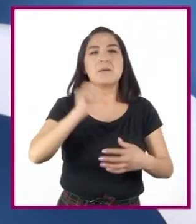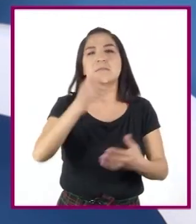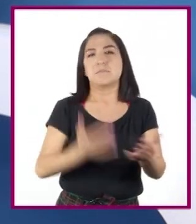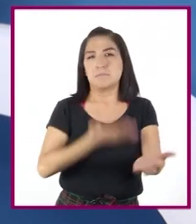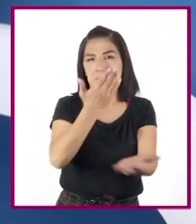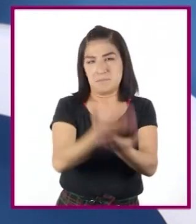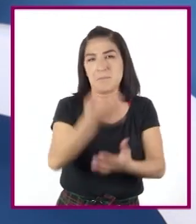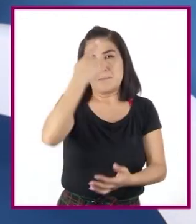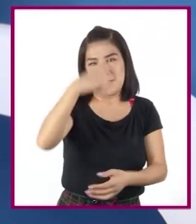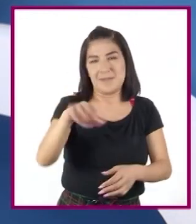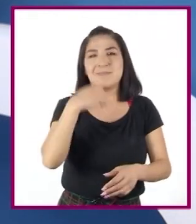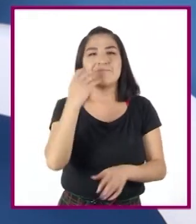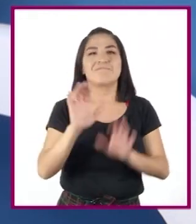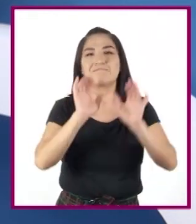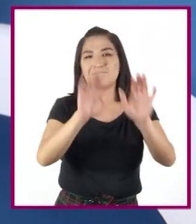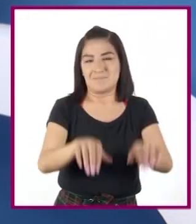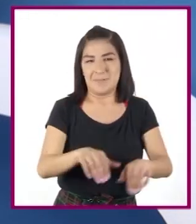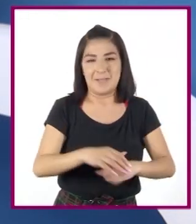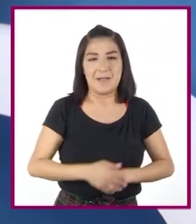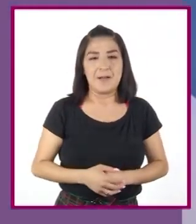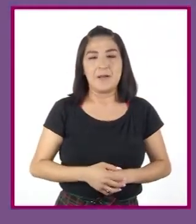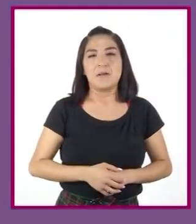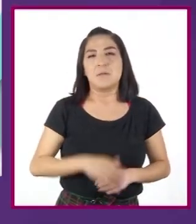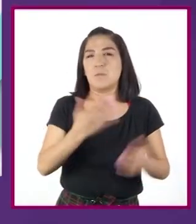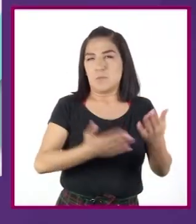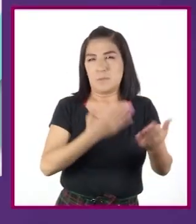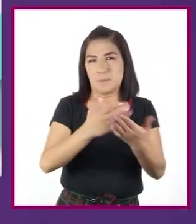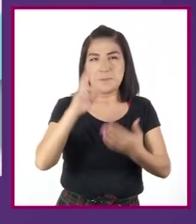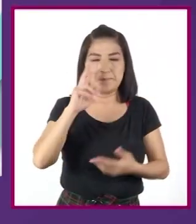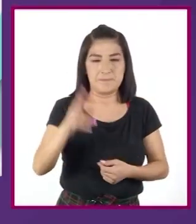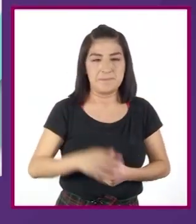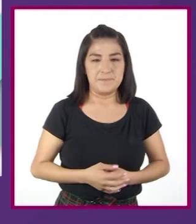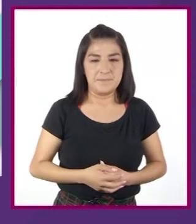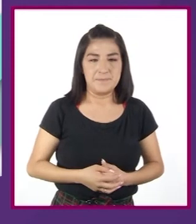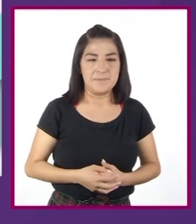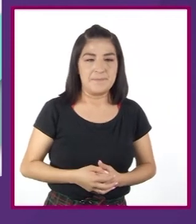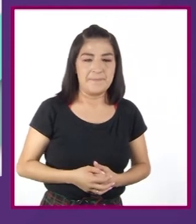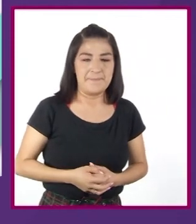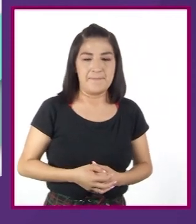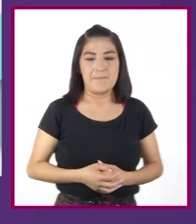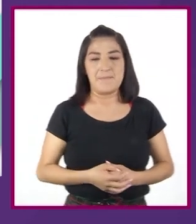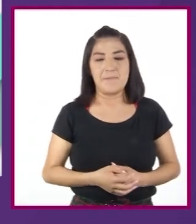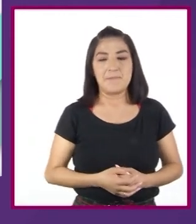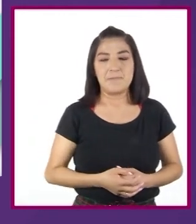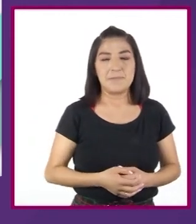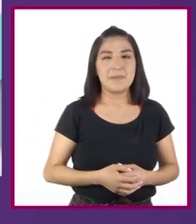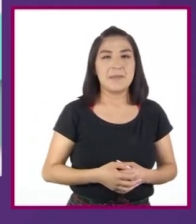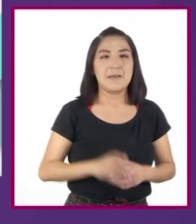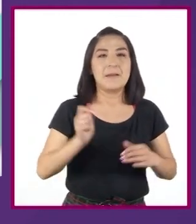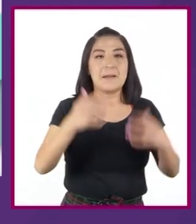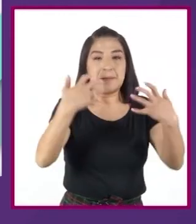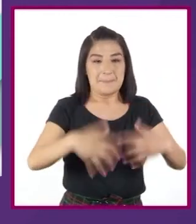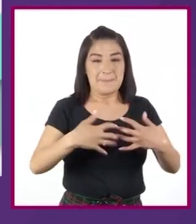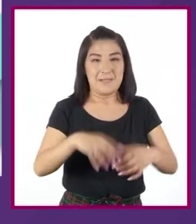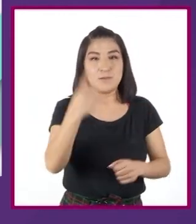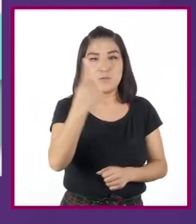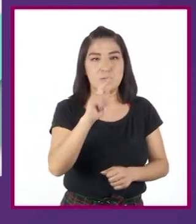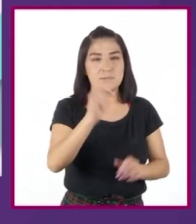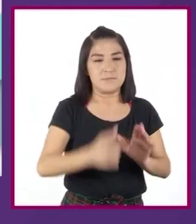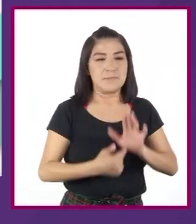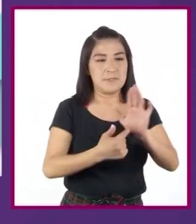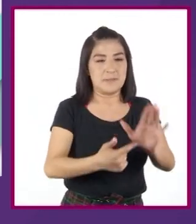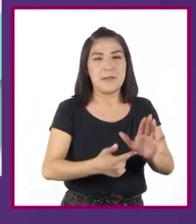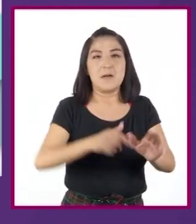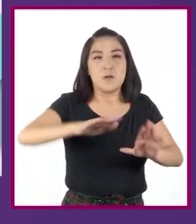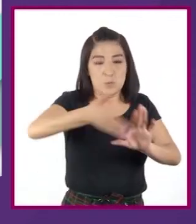licitación y estas son sus propuestas. La empresa 1 presentó una máquina que lava